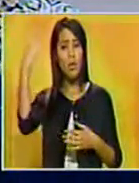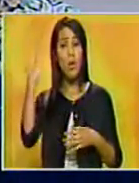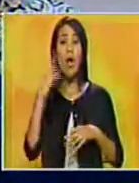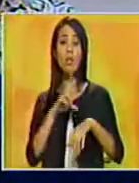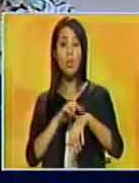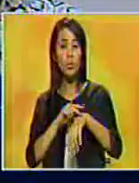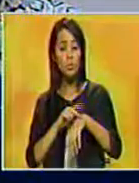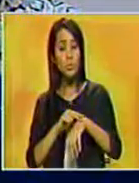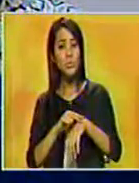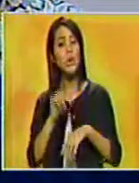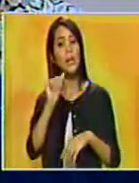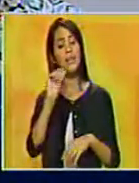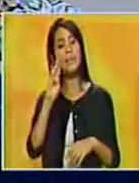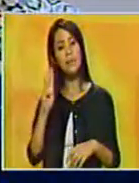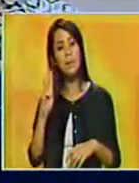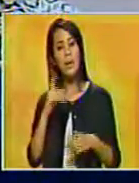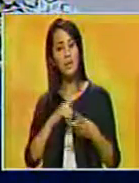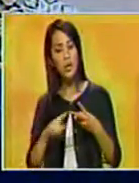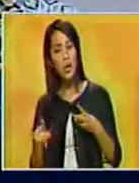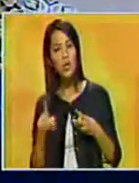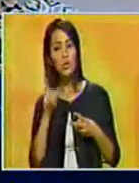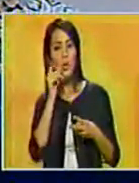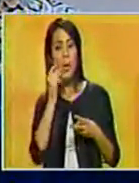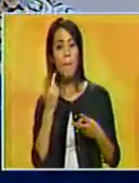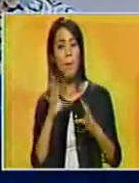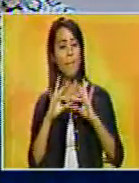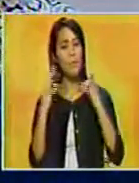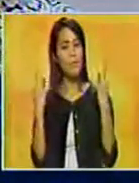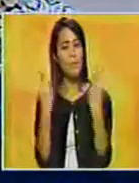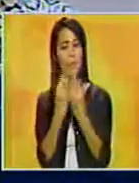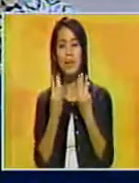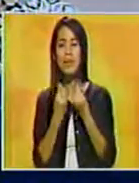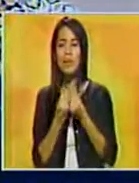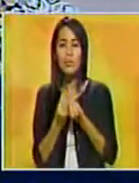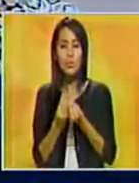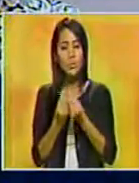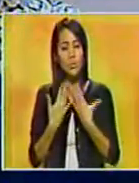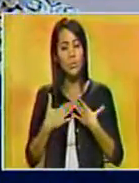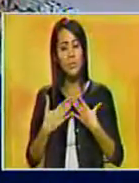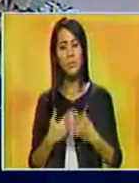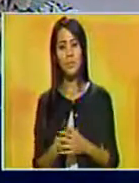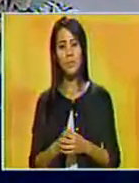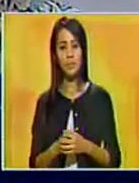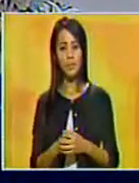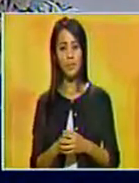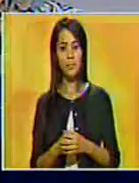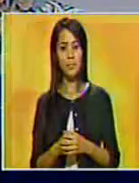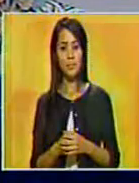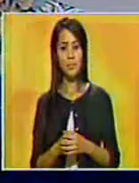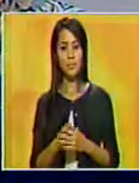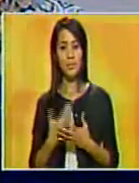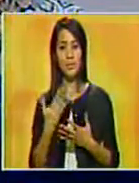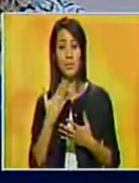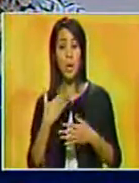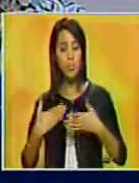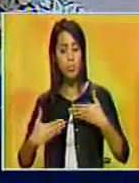Bello, al señor Rafael Franco, a mi familia que estuvo siempre ahí conmigo. La recuperación